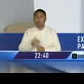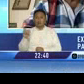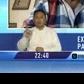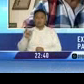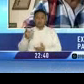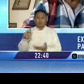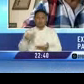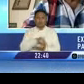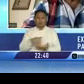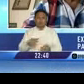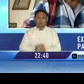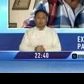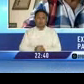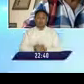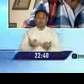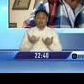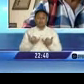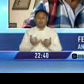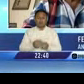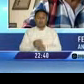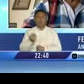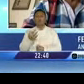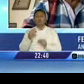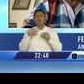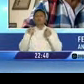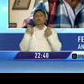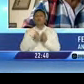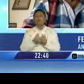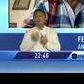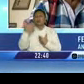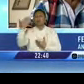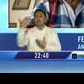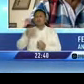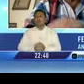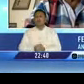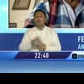necesidad. ¿Cuántos movimientos y organizaciones políticas van a llegar al Consejo